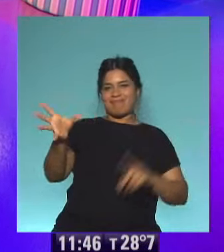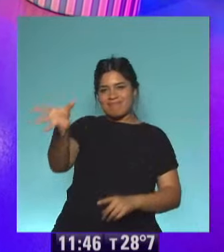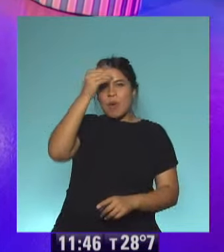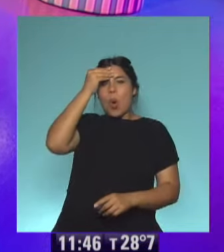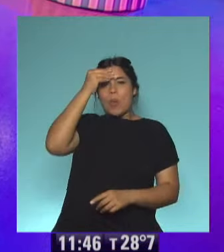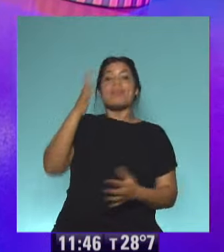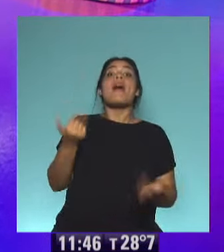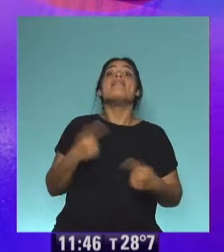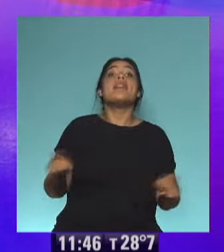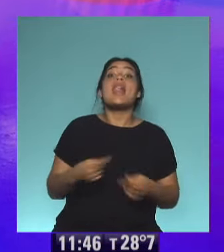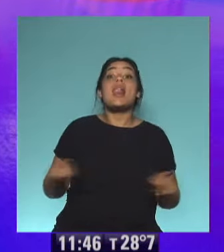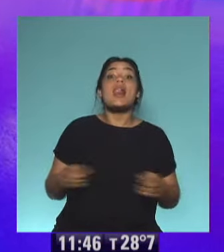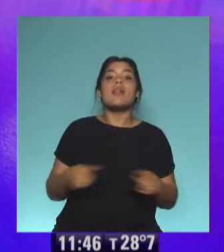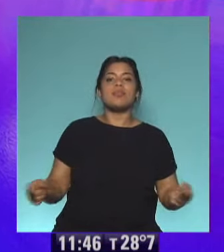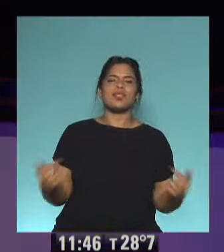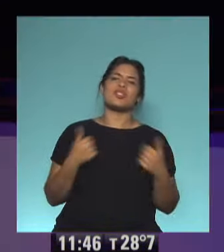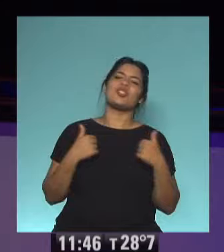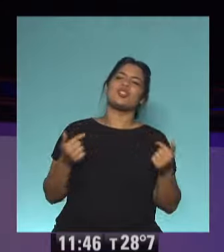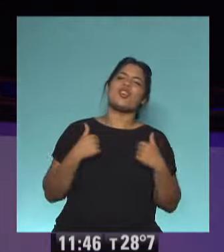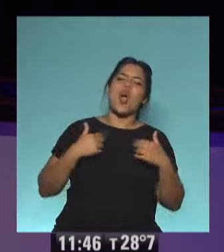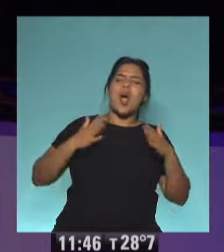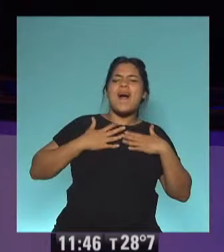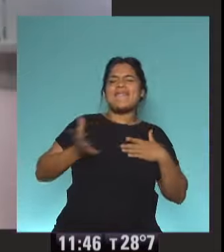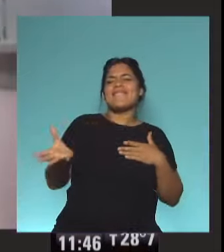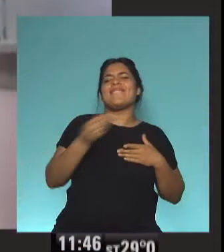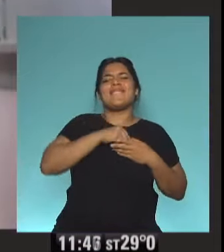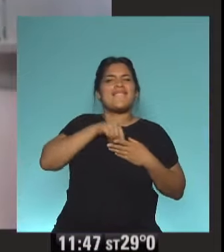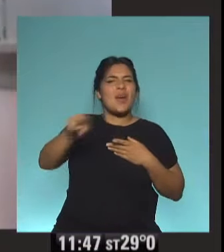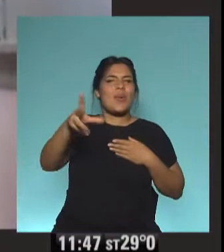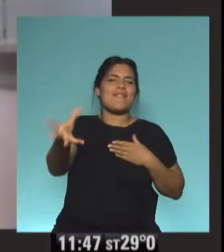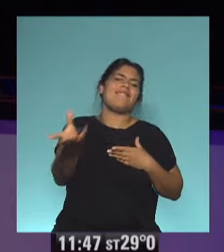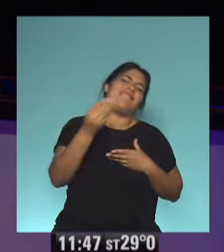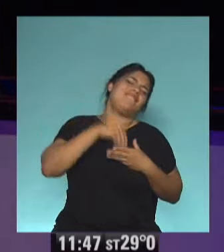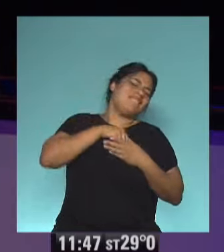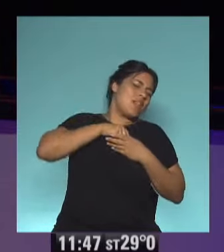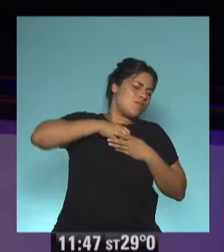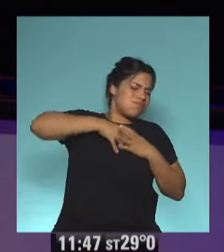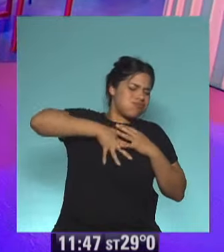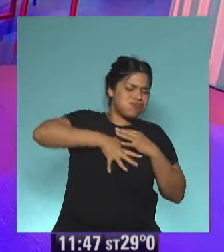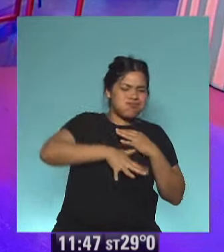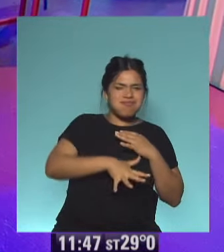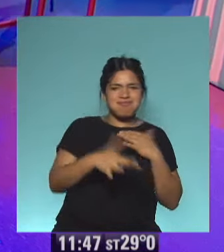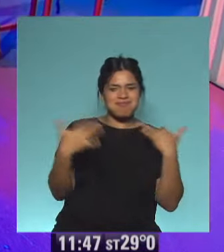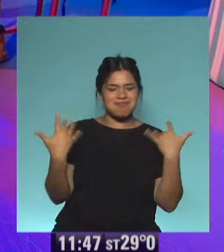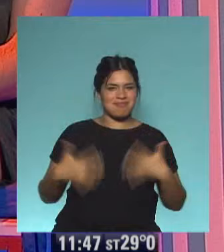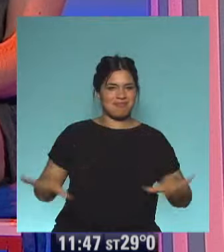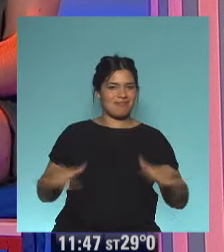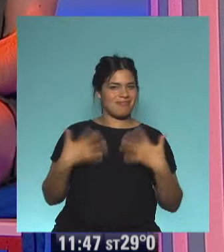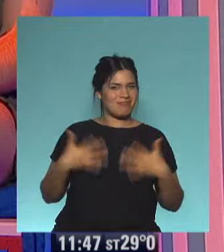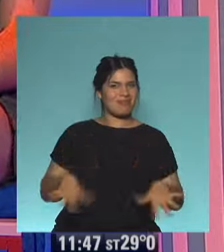Y vino ahora. Yo te llevo dentro hasta la raíz y por más